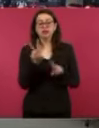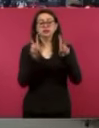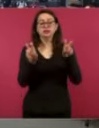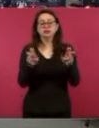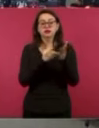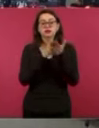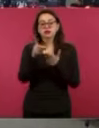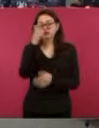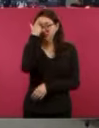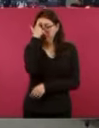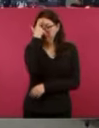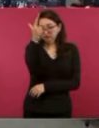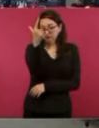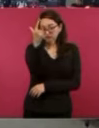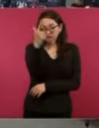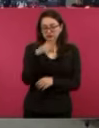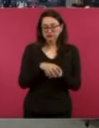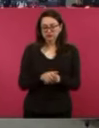autor.